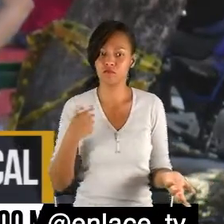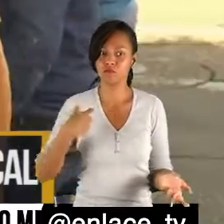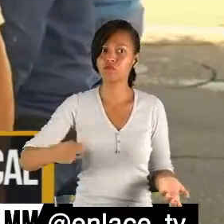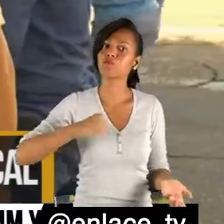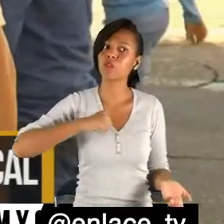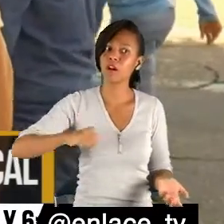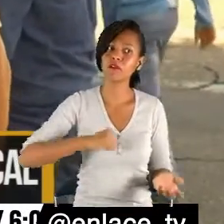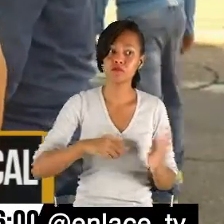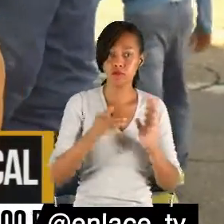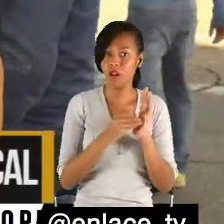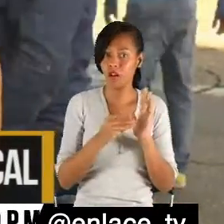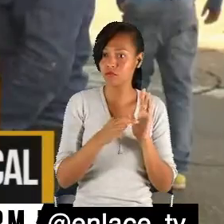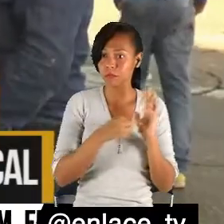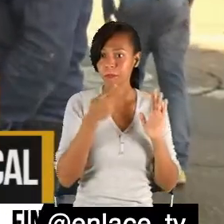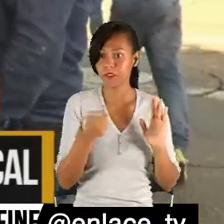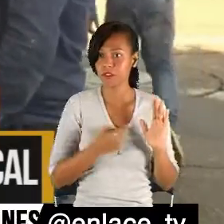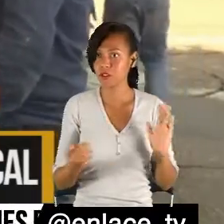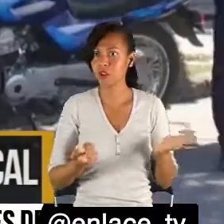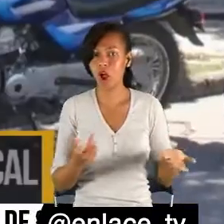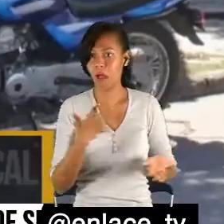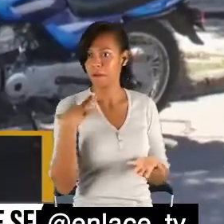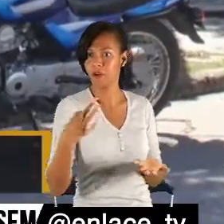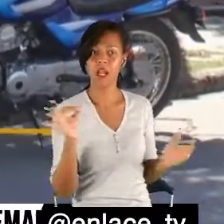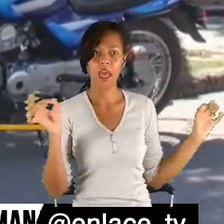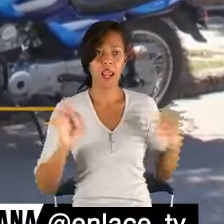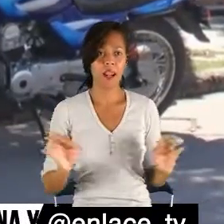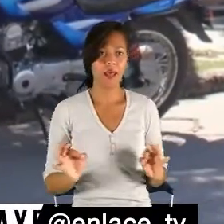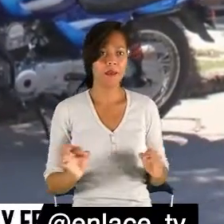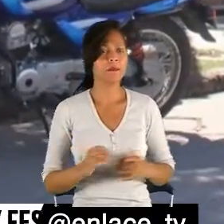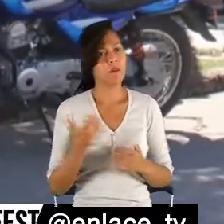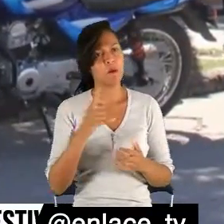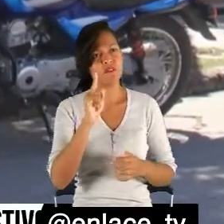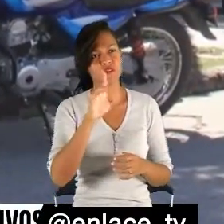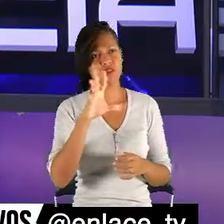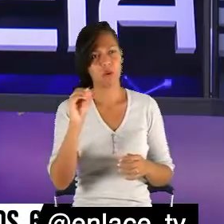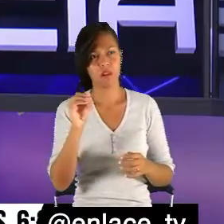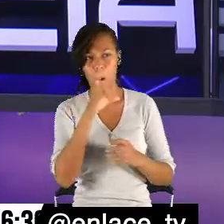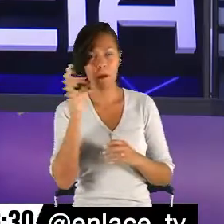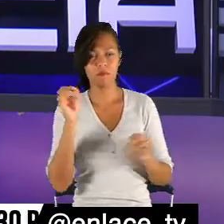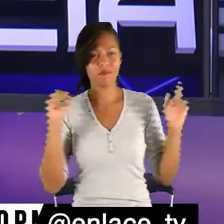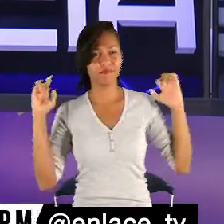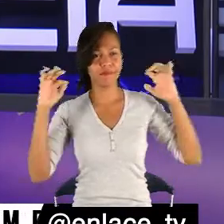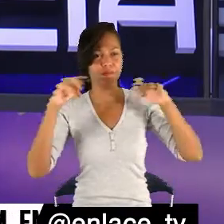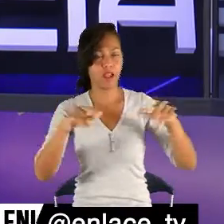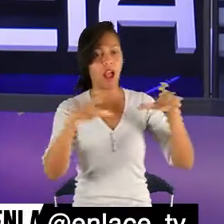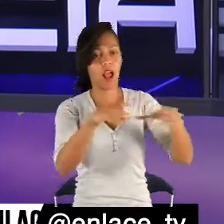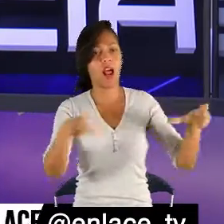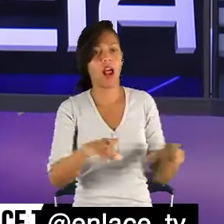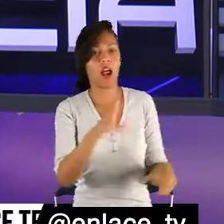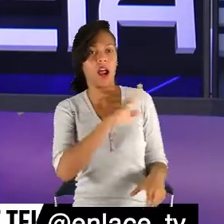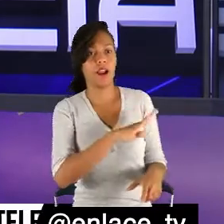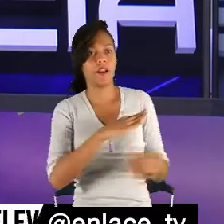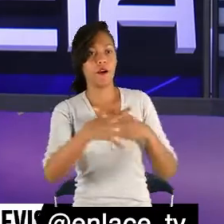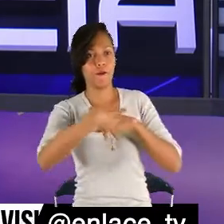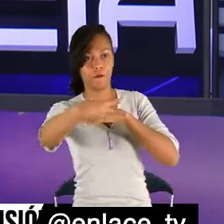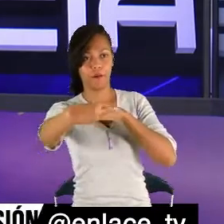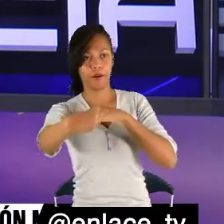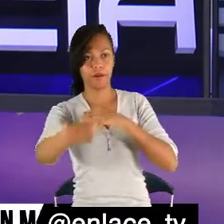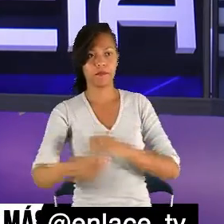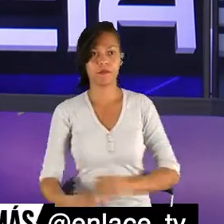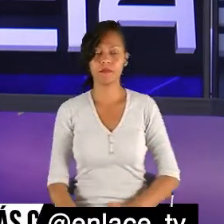decreto alrededor de 50 hombres se concentraron a las afueras de la alcaldía frente a estas